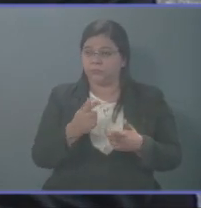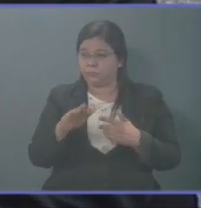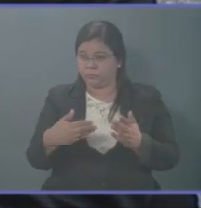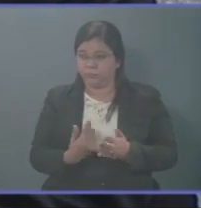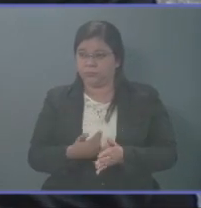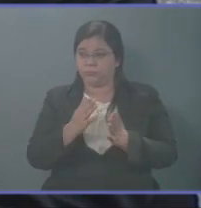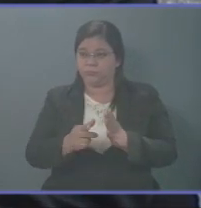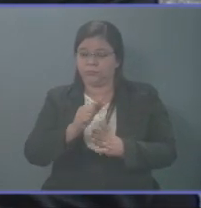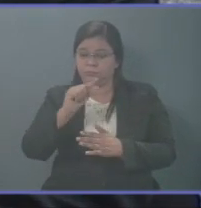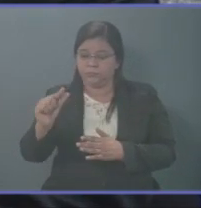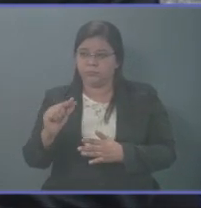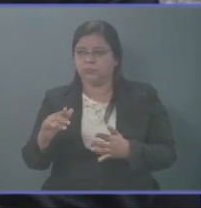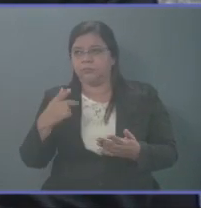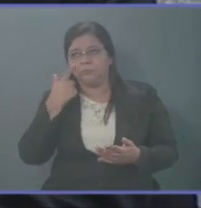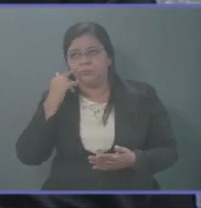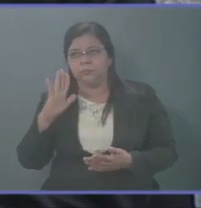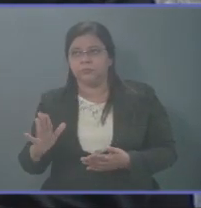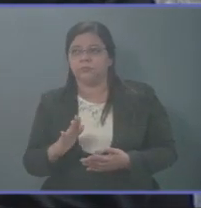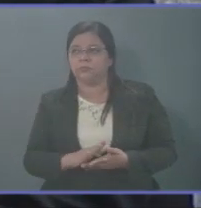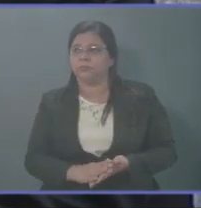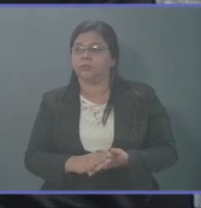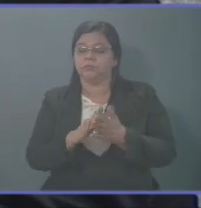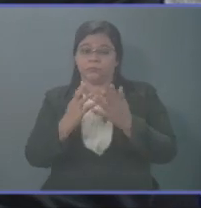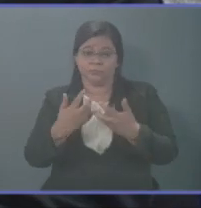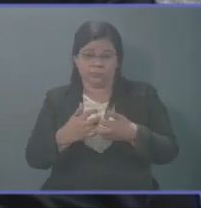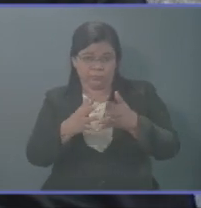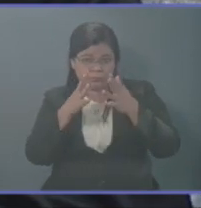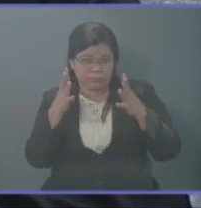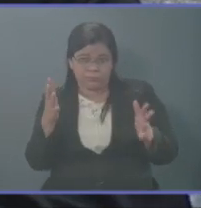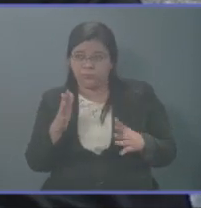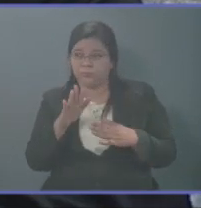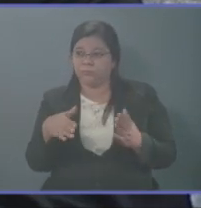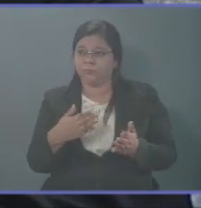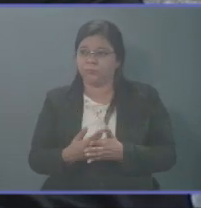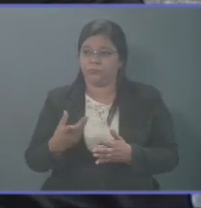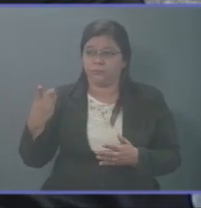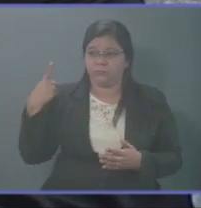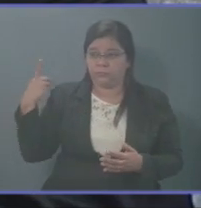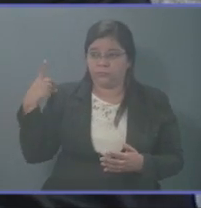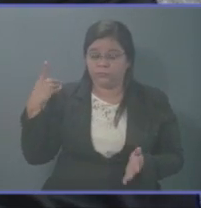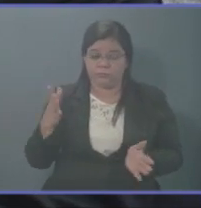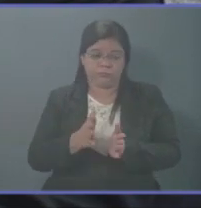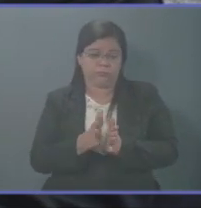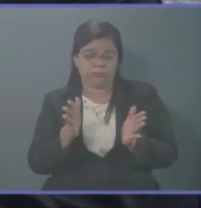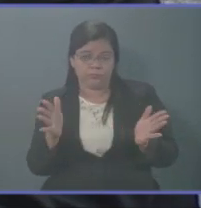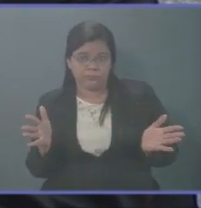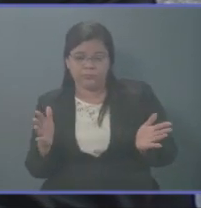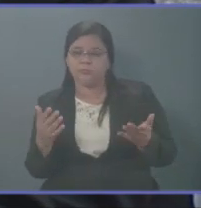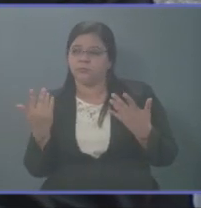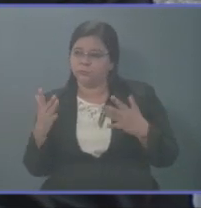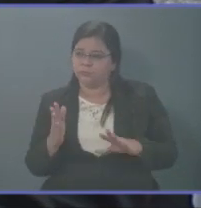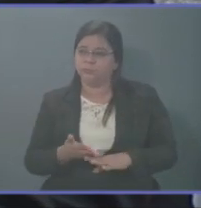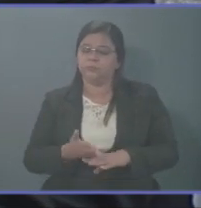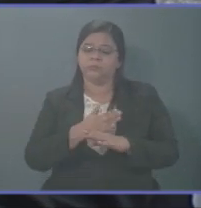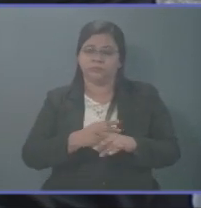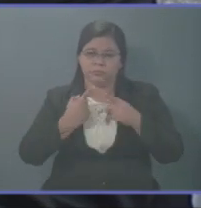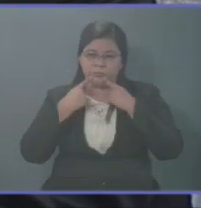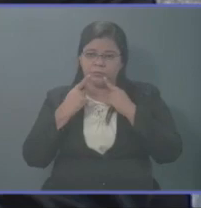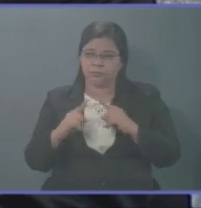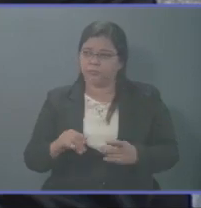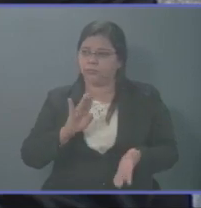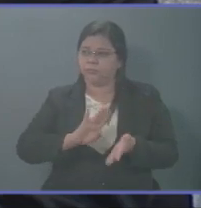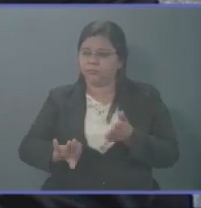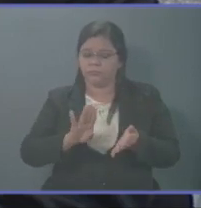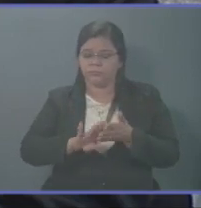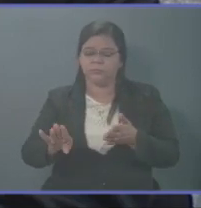pasivos clasificados como grandes contribuyentes por parte de la Dirección General de los Impuestos Internos que hubiesen declarado y pagado la